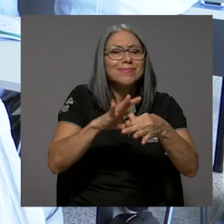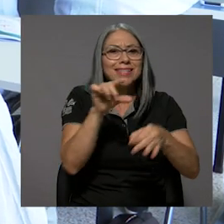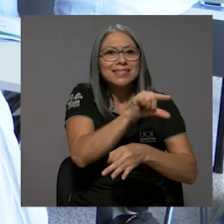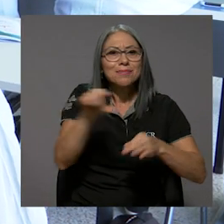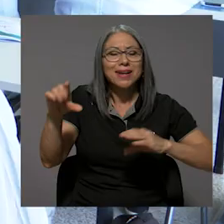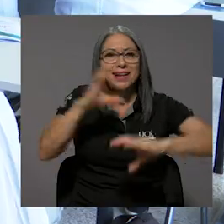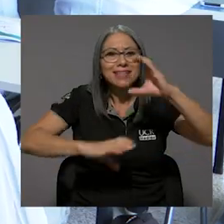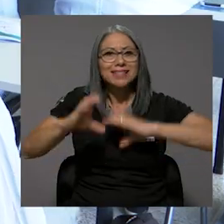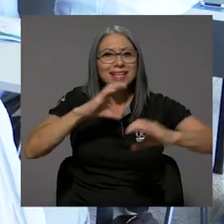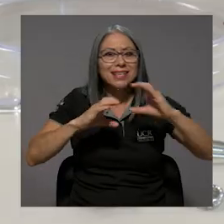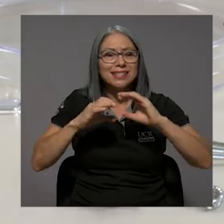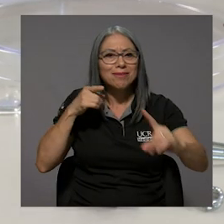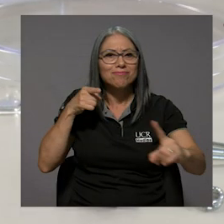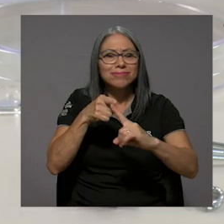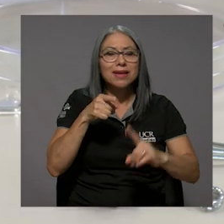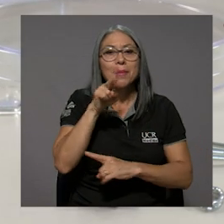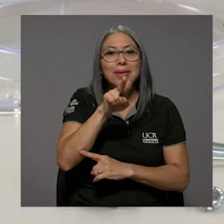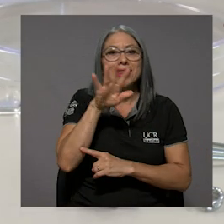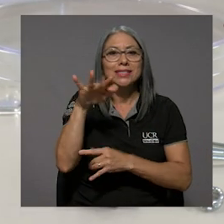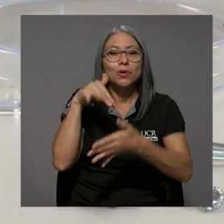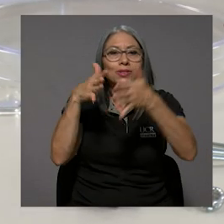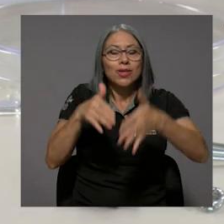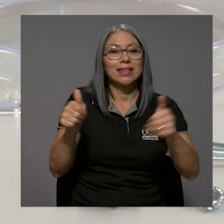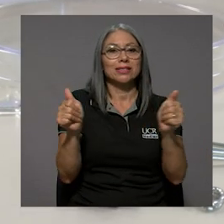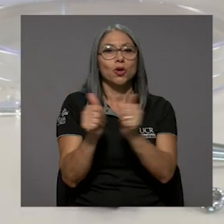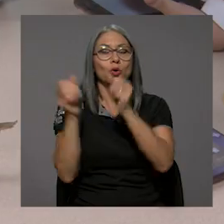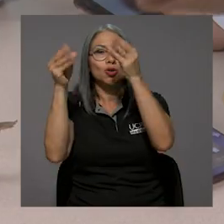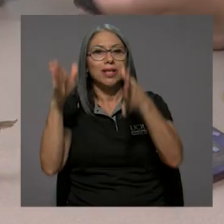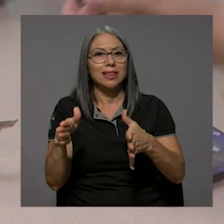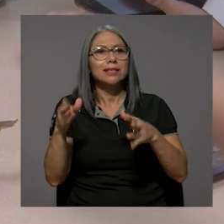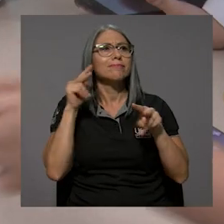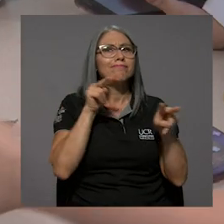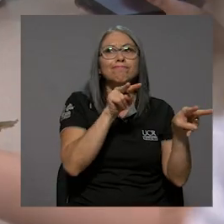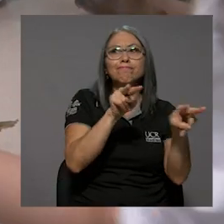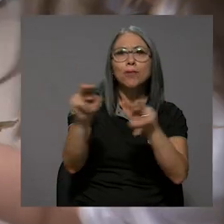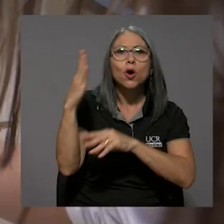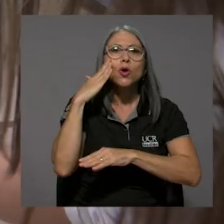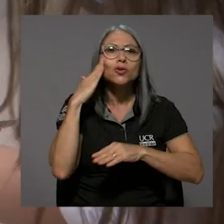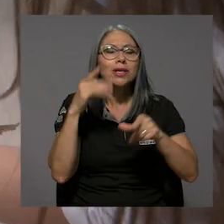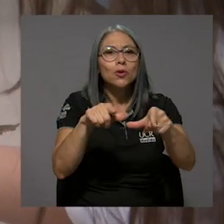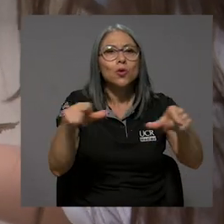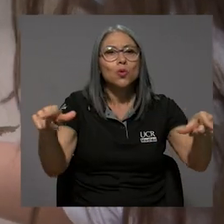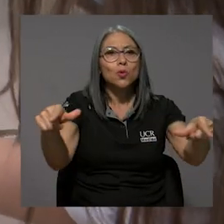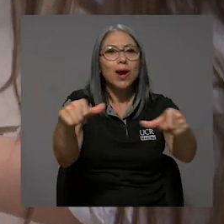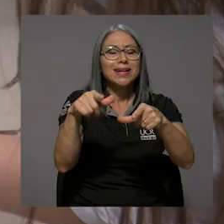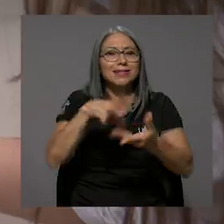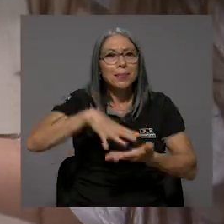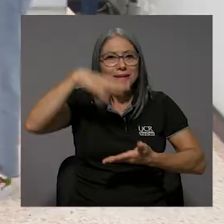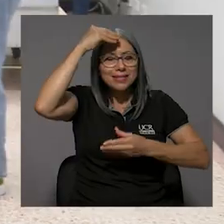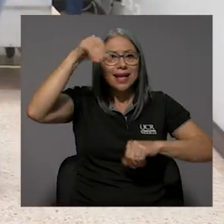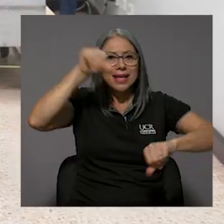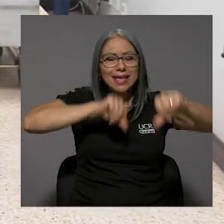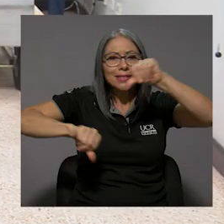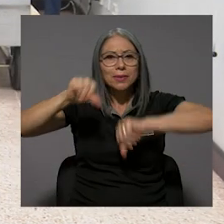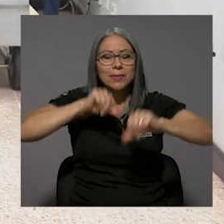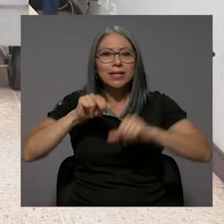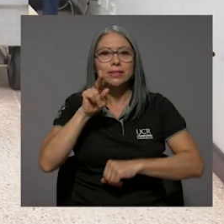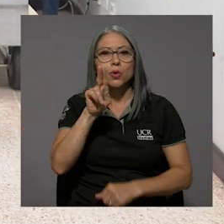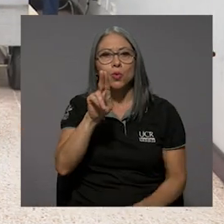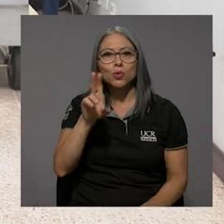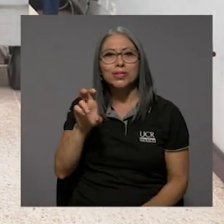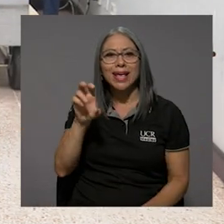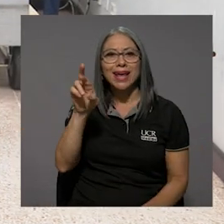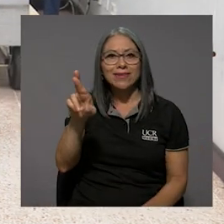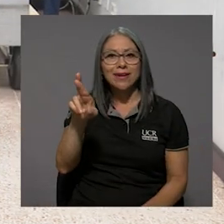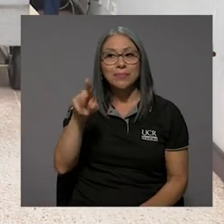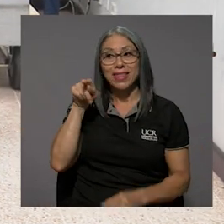Ciencia, 25 estudiantes y sus docentes conocieron espacios de aprendizaje y experimentación de la UCR. El